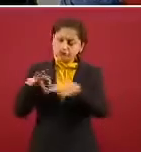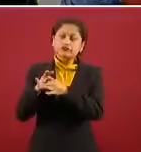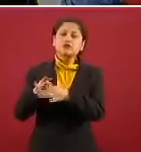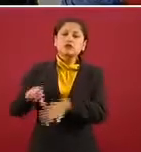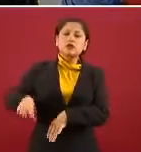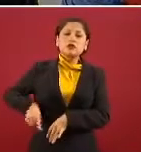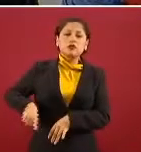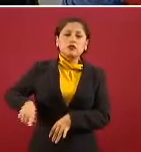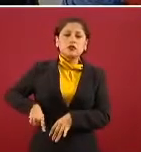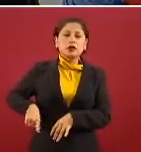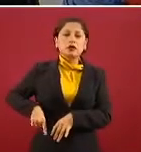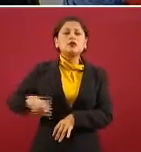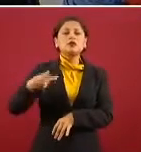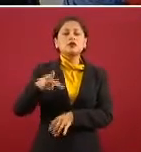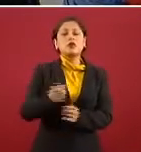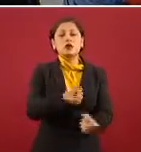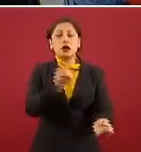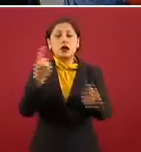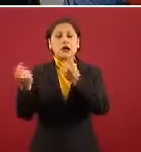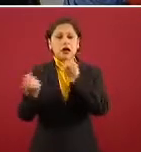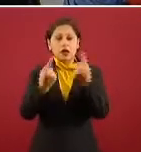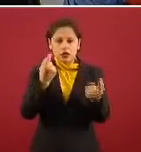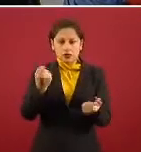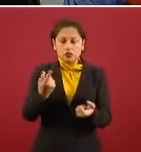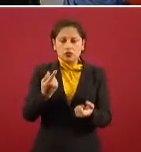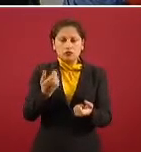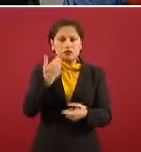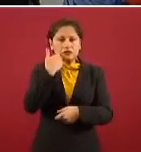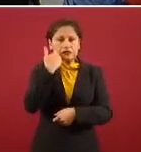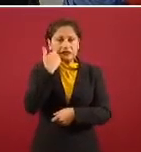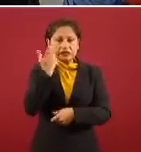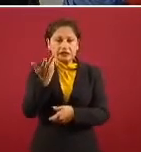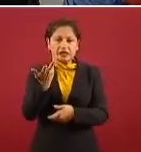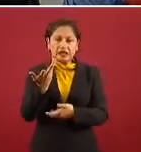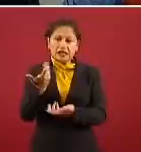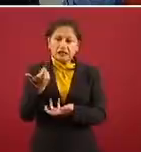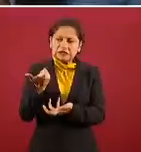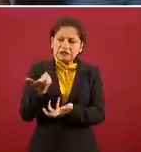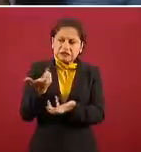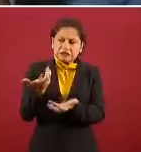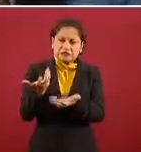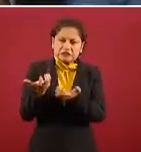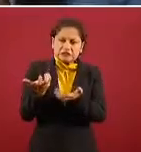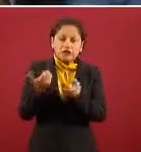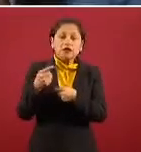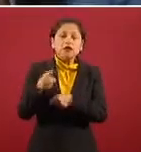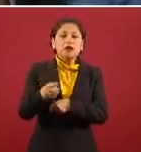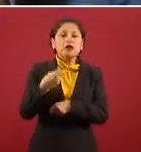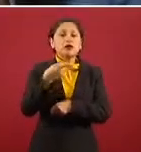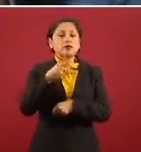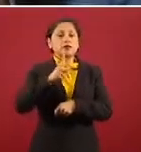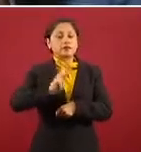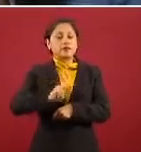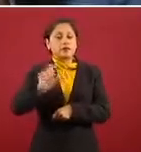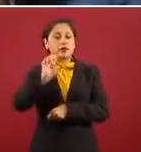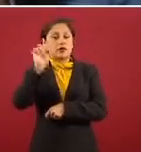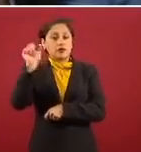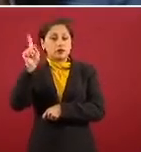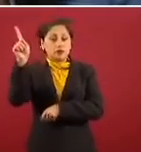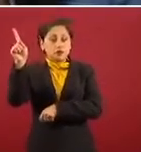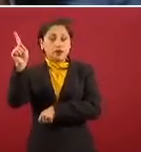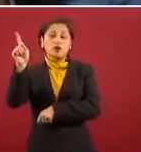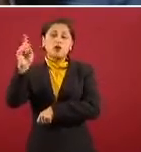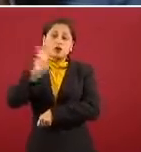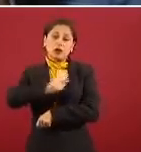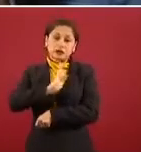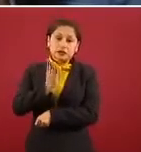por los recursos económicos y ambiciones personales. Y mientras en España, Italia, Alemania y Estados Unidos